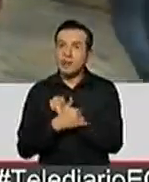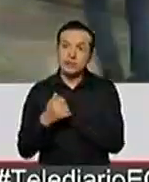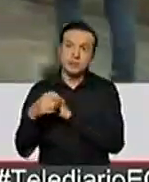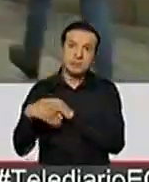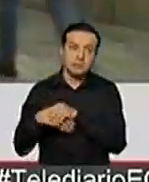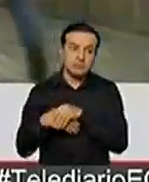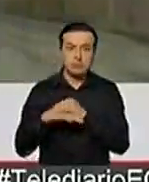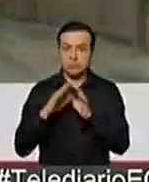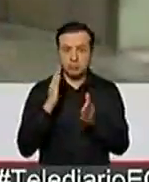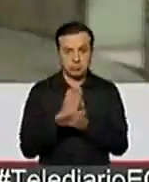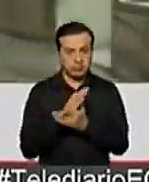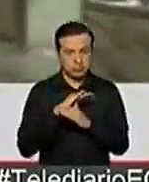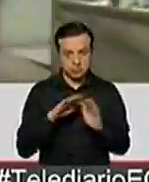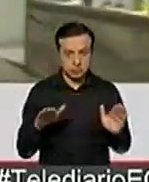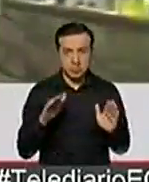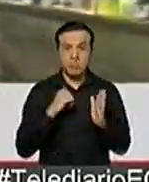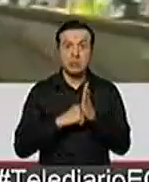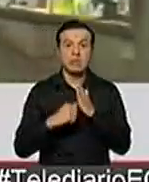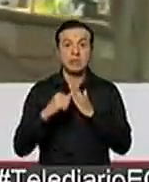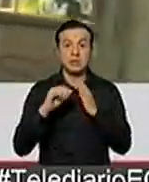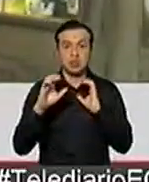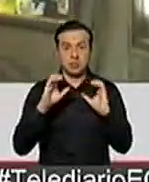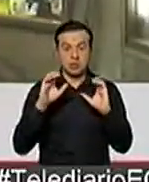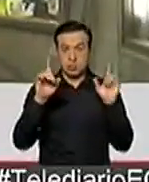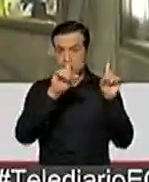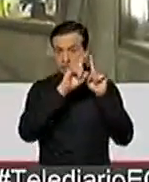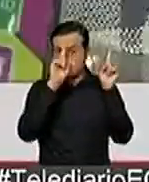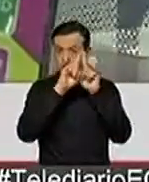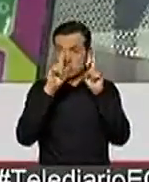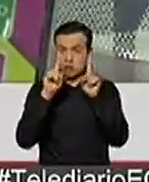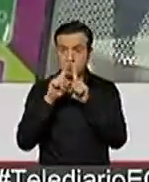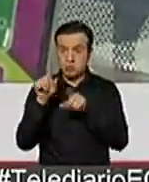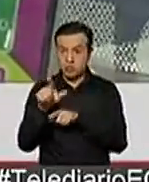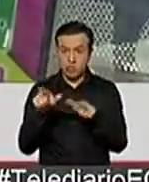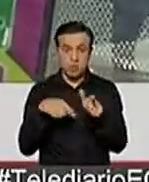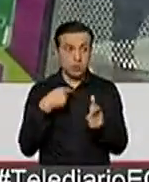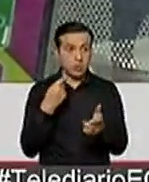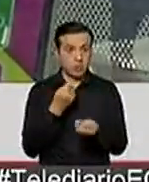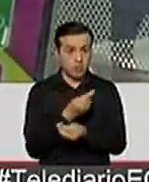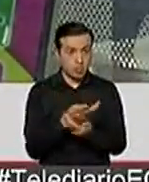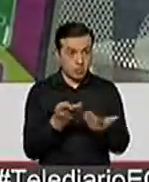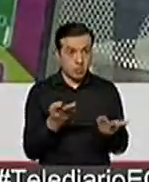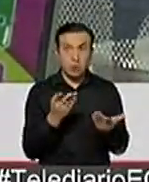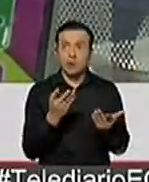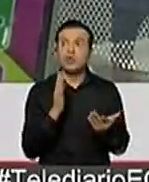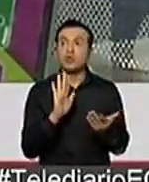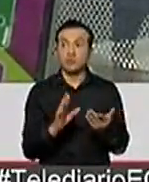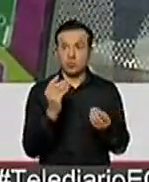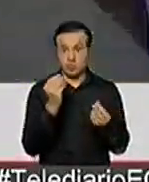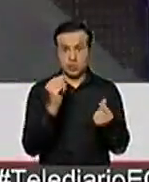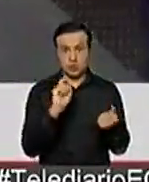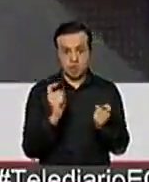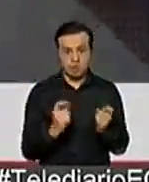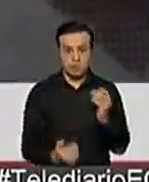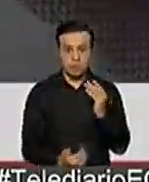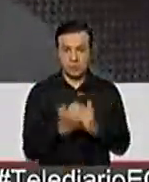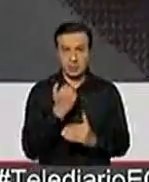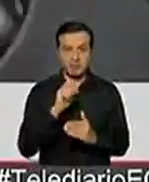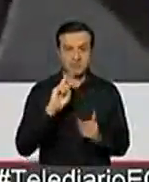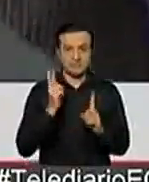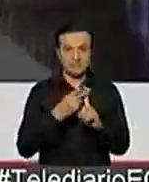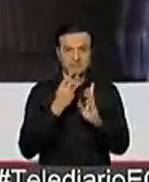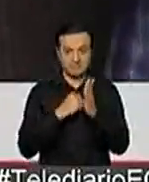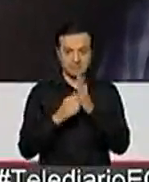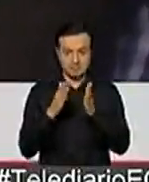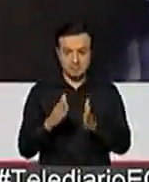lado, el Ministerio de Telecomunicaciones ya solicitó a las empresas y locales que venden estos productos actualizar sus precios. El viceministro del